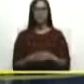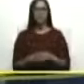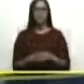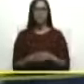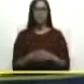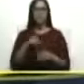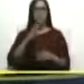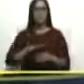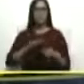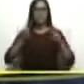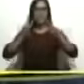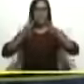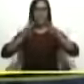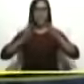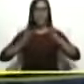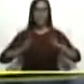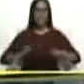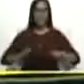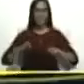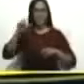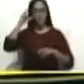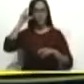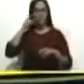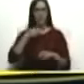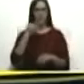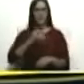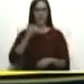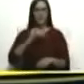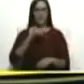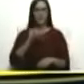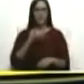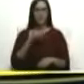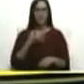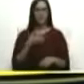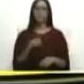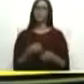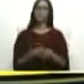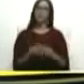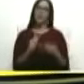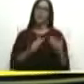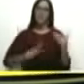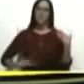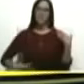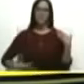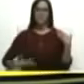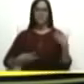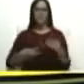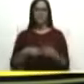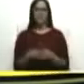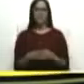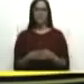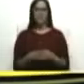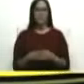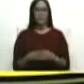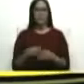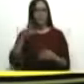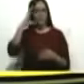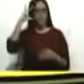Estaba revisando en estos días y ahora en la tarde con la vicepresidenta ejecutiva de la